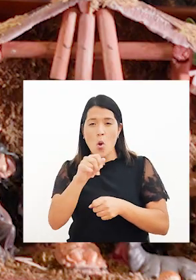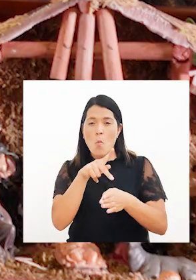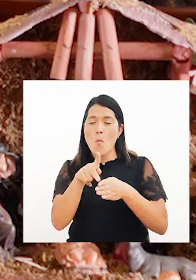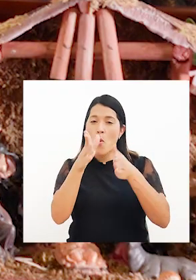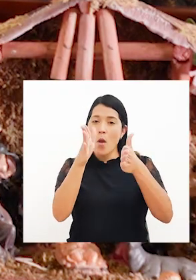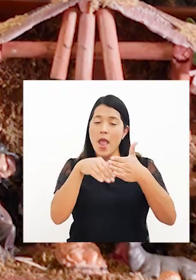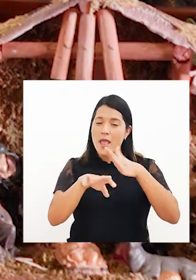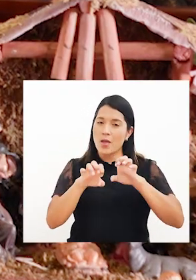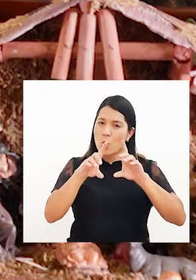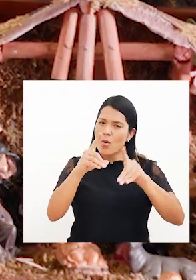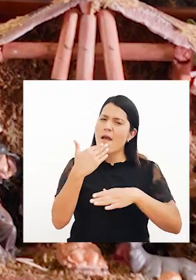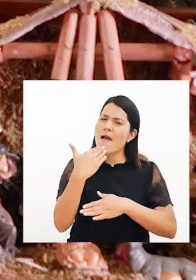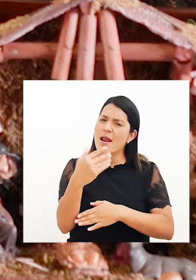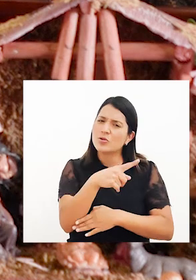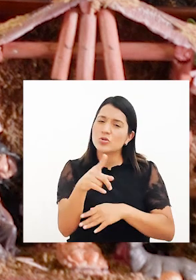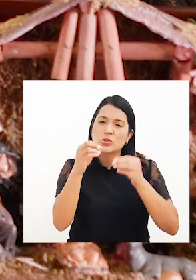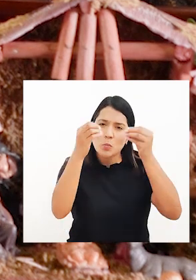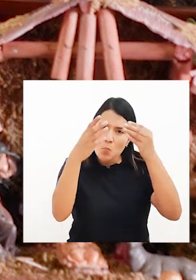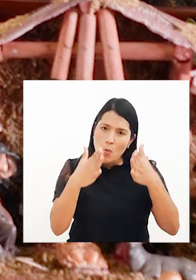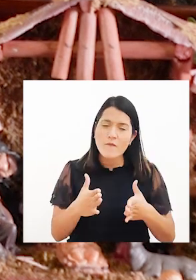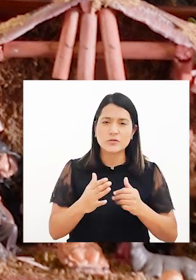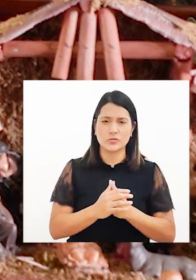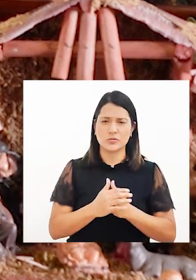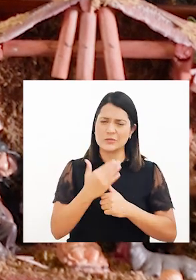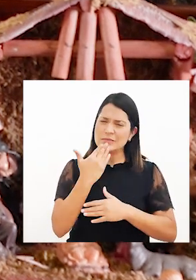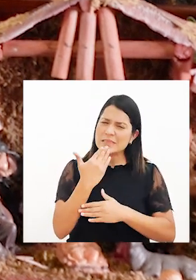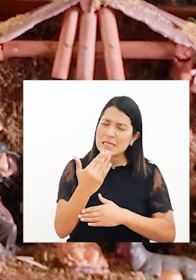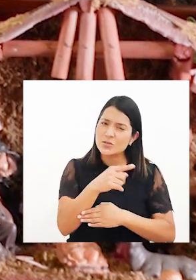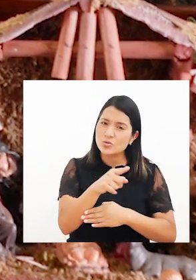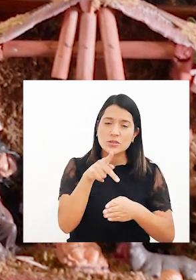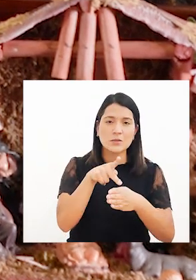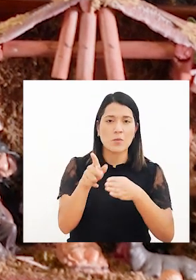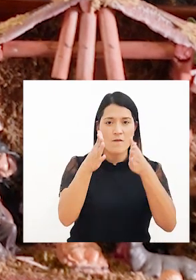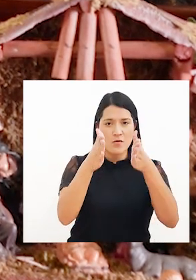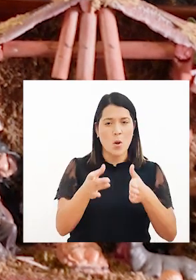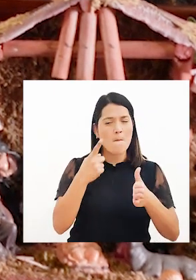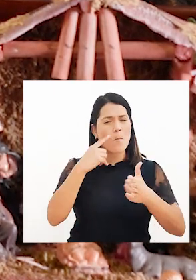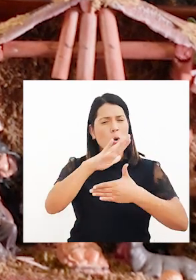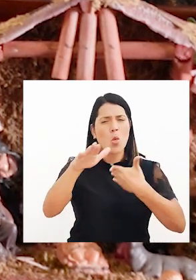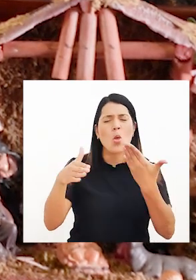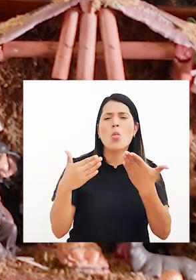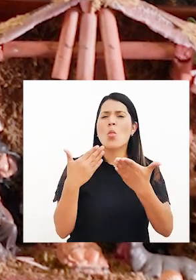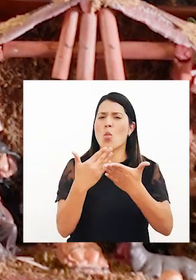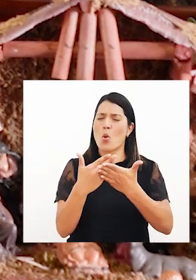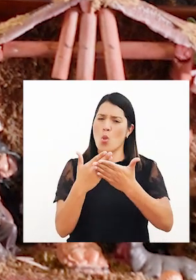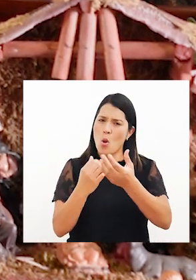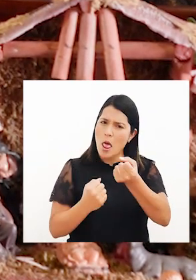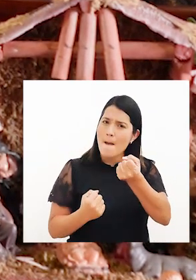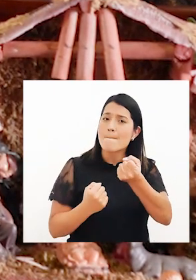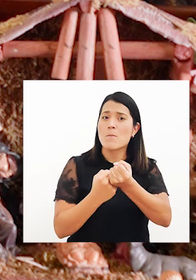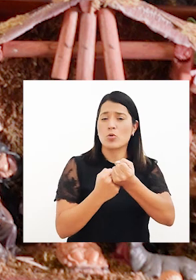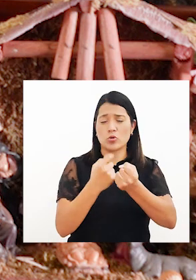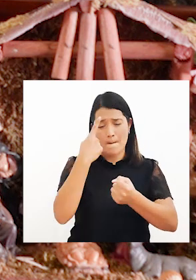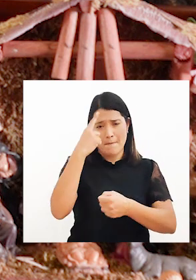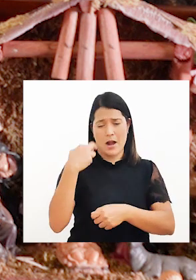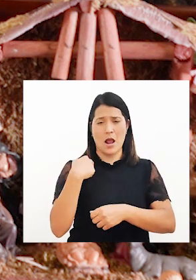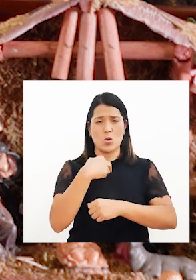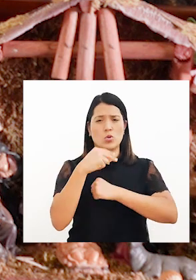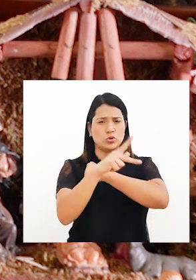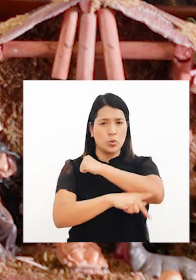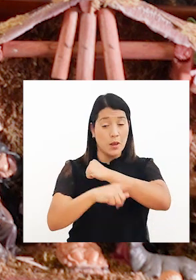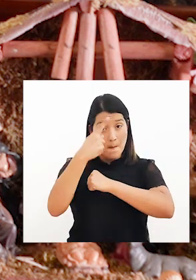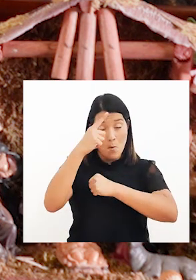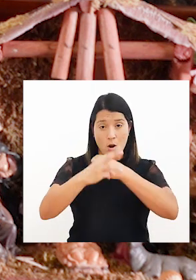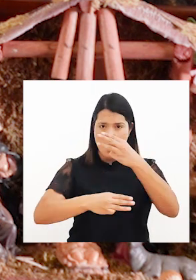Gracias, docentes, maestros, profesionales, por todo el aporte que hacen por nuestro país, por el